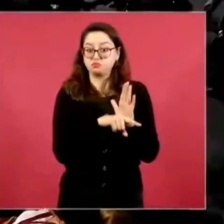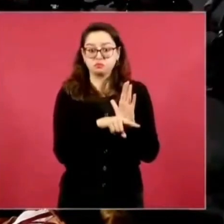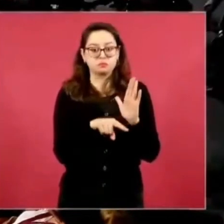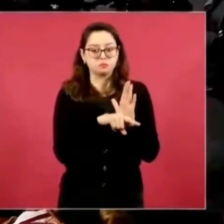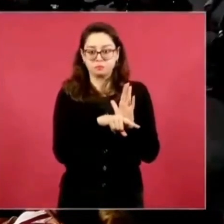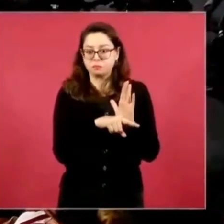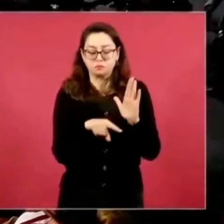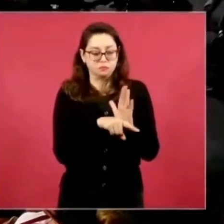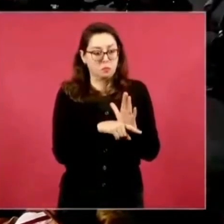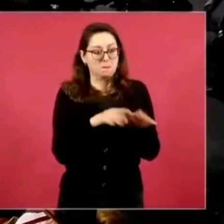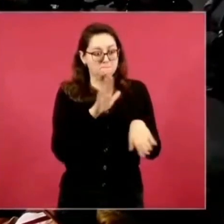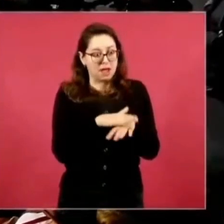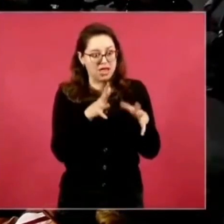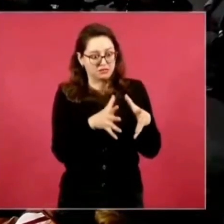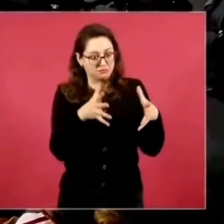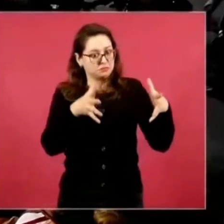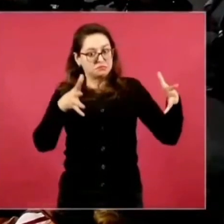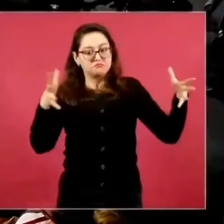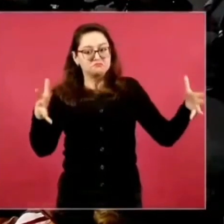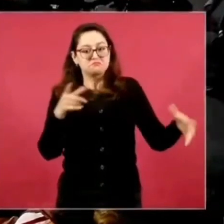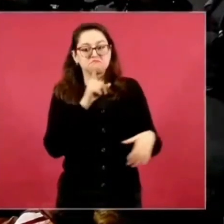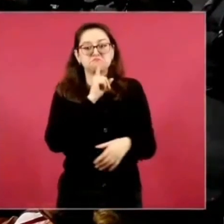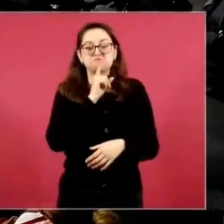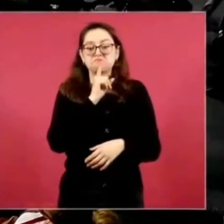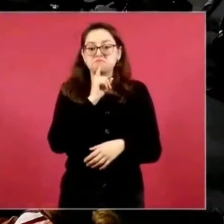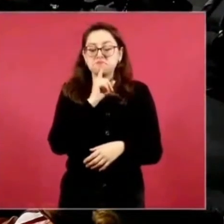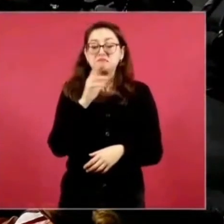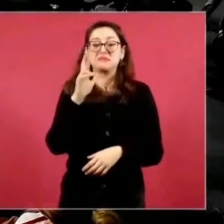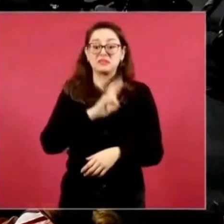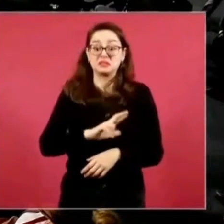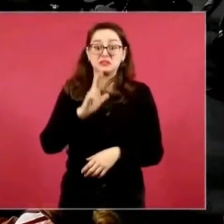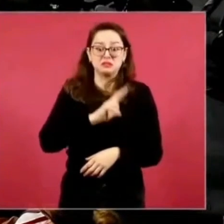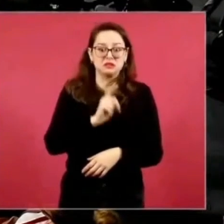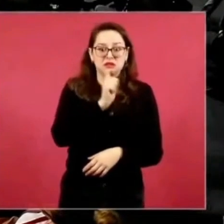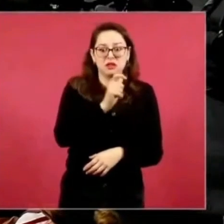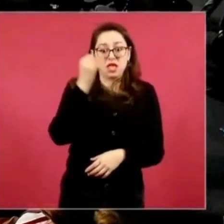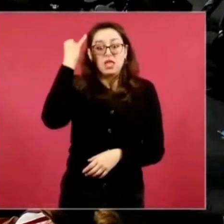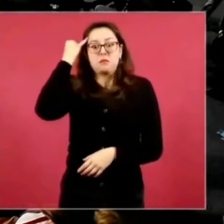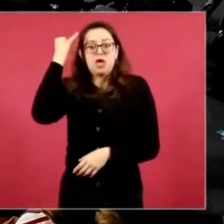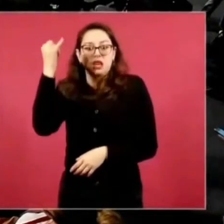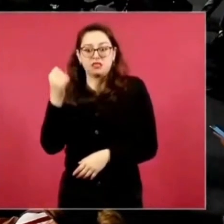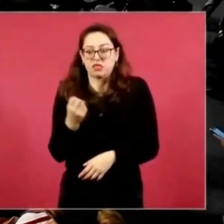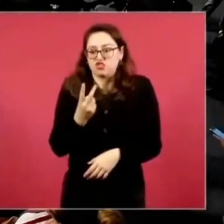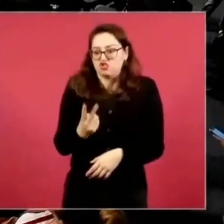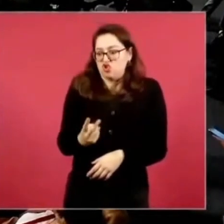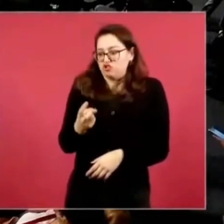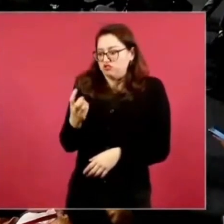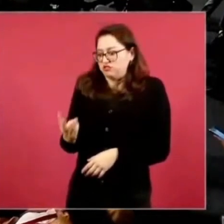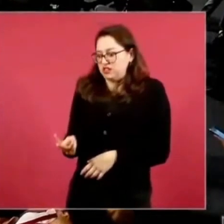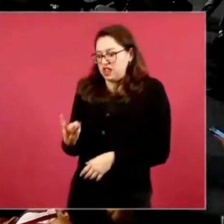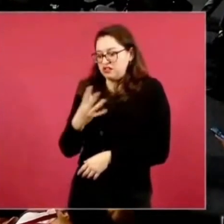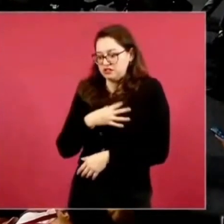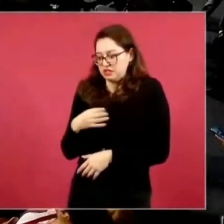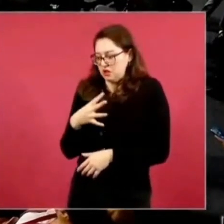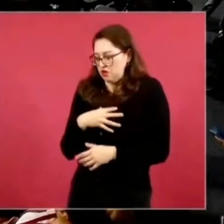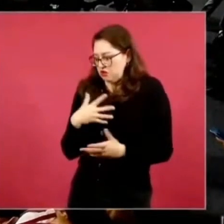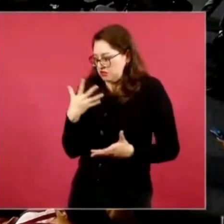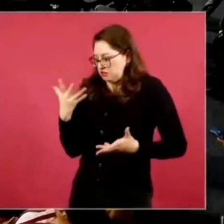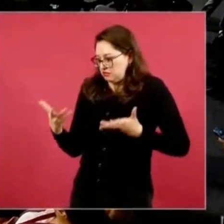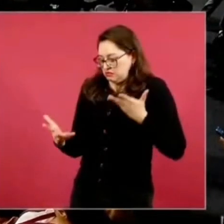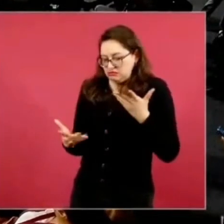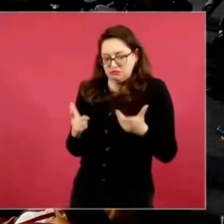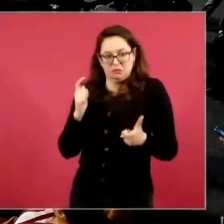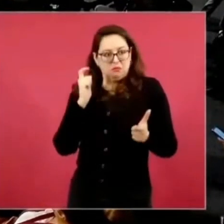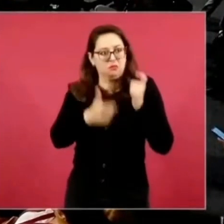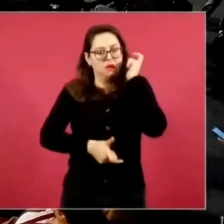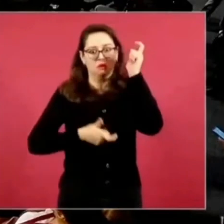poco que sea, el que tiene 2, 3 niños, niñas, ¿cómo? ¿De